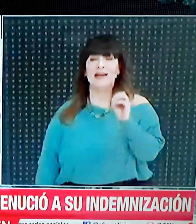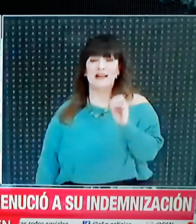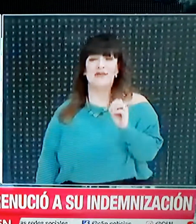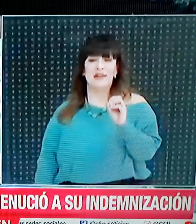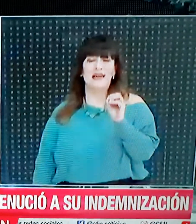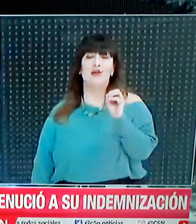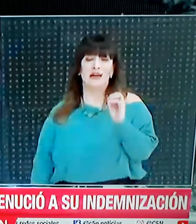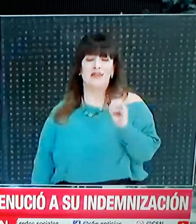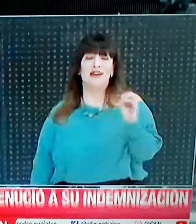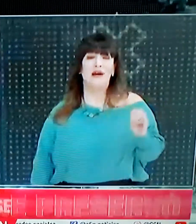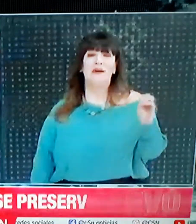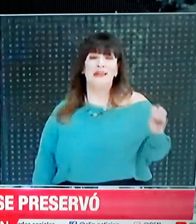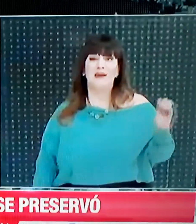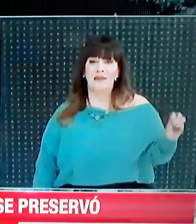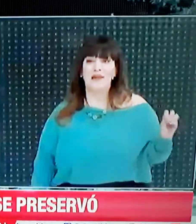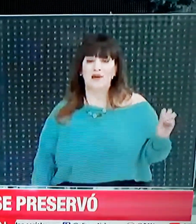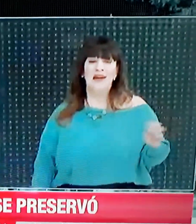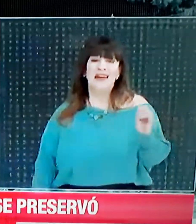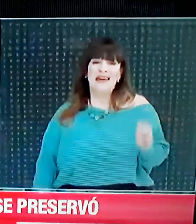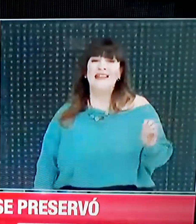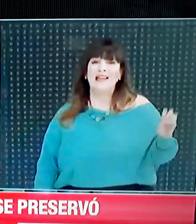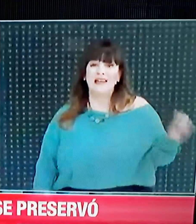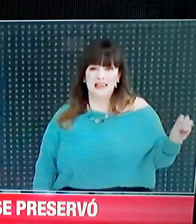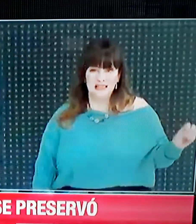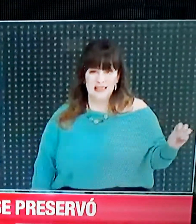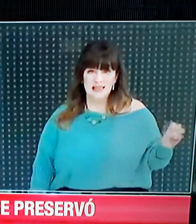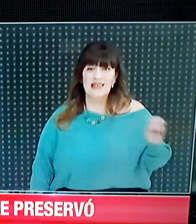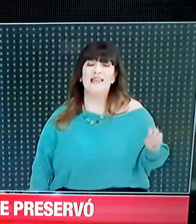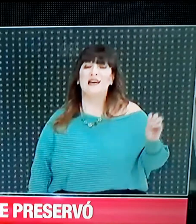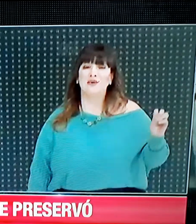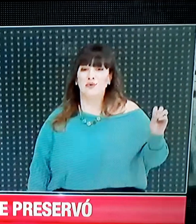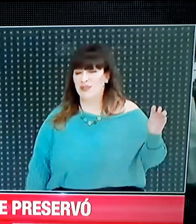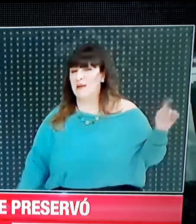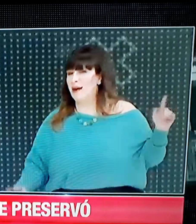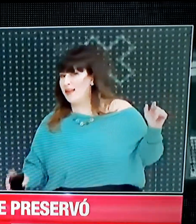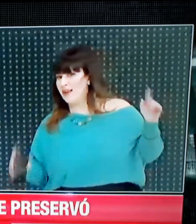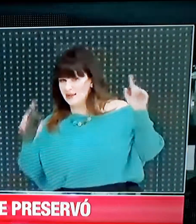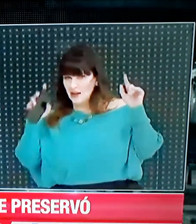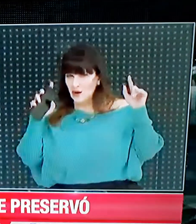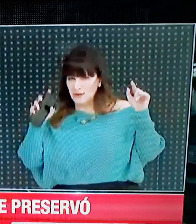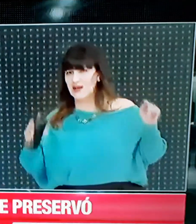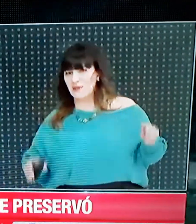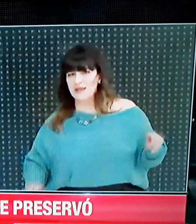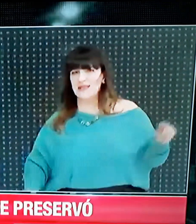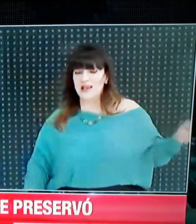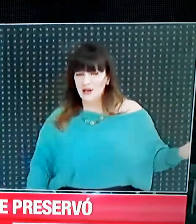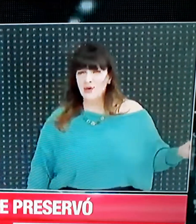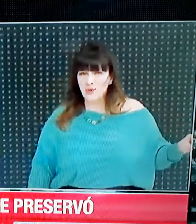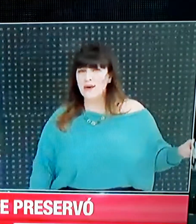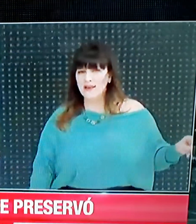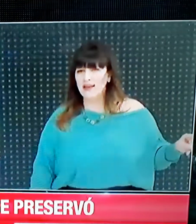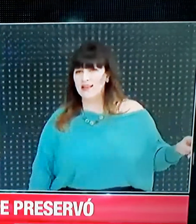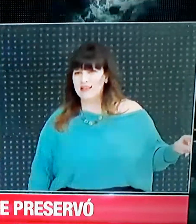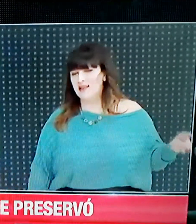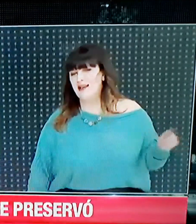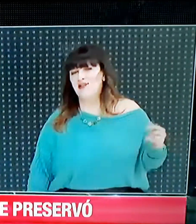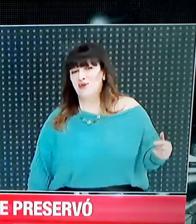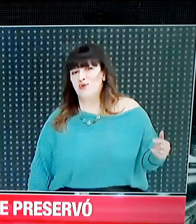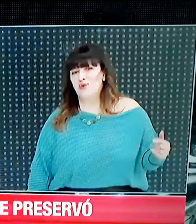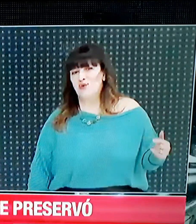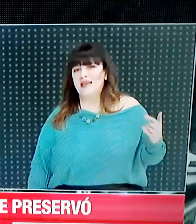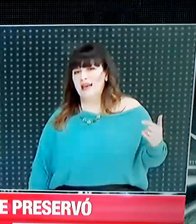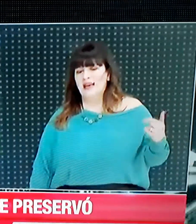las lo calificaba de enemigo. Estas derechas, estas llamadas, comillas, nuevas derechas, en